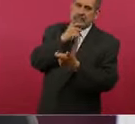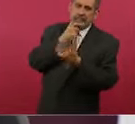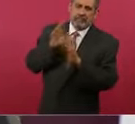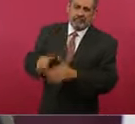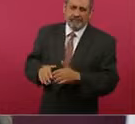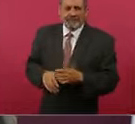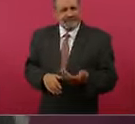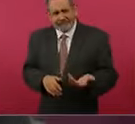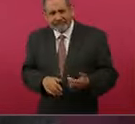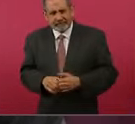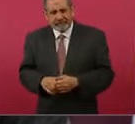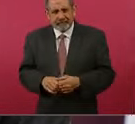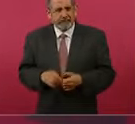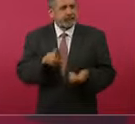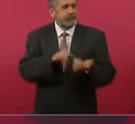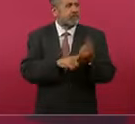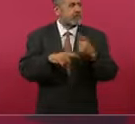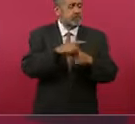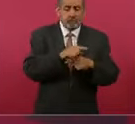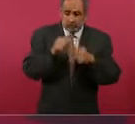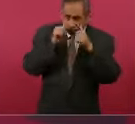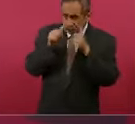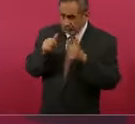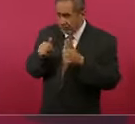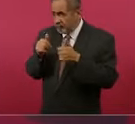Porque qué cosa hacían ellos por los jóvenes,